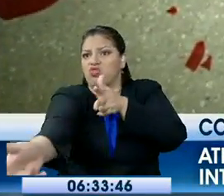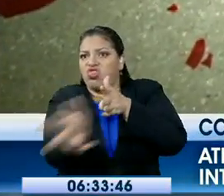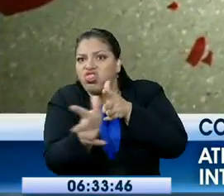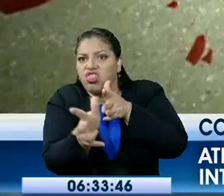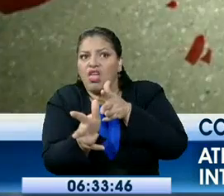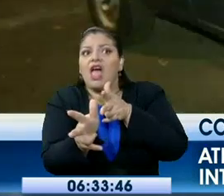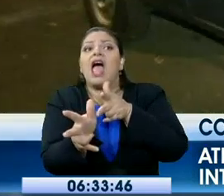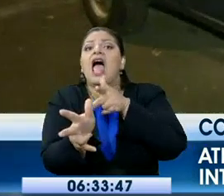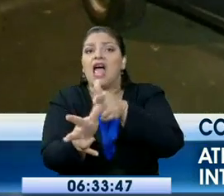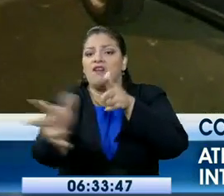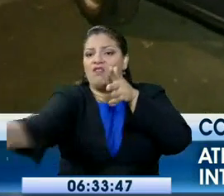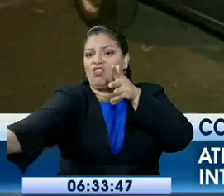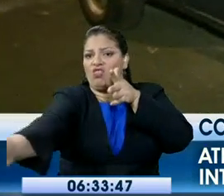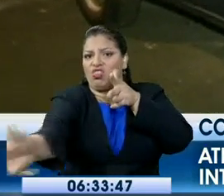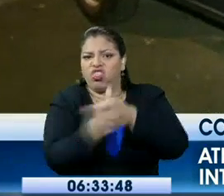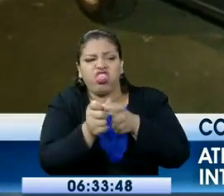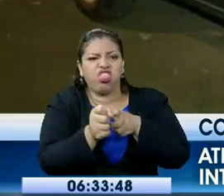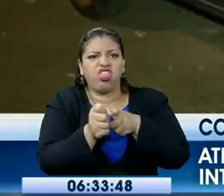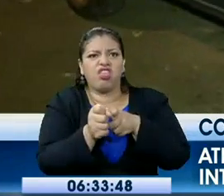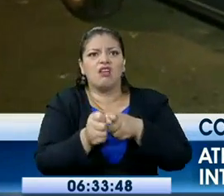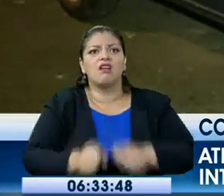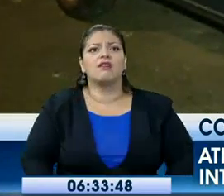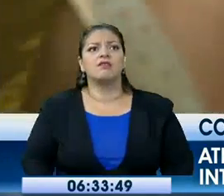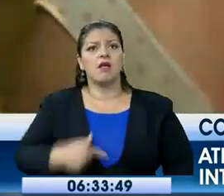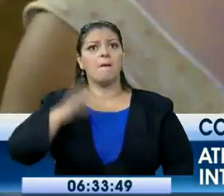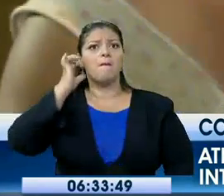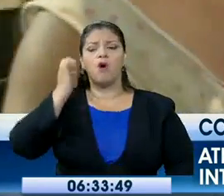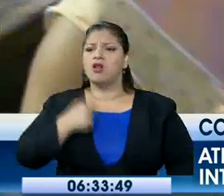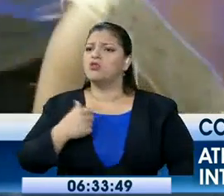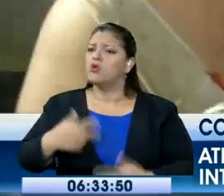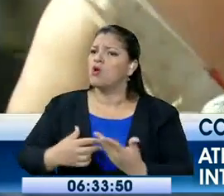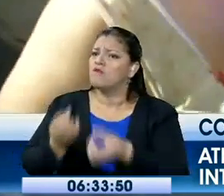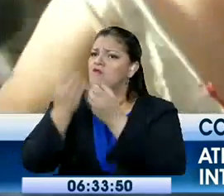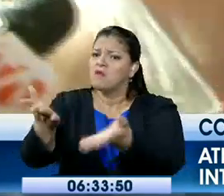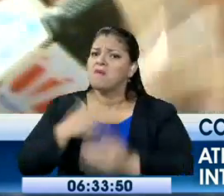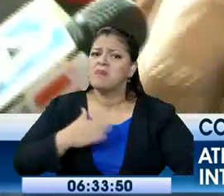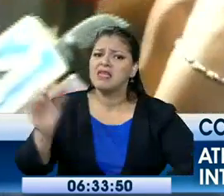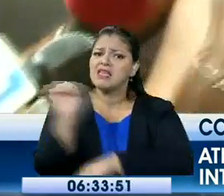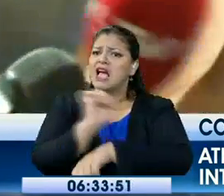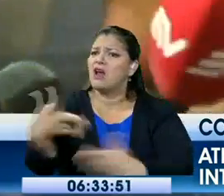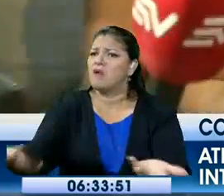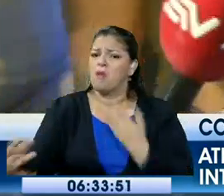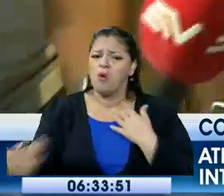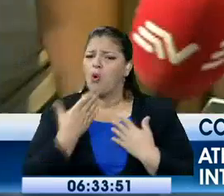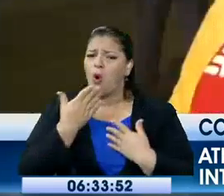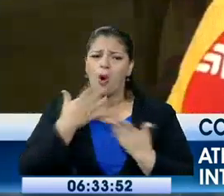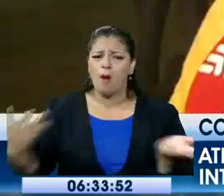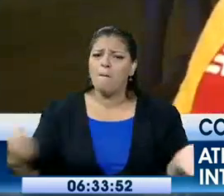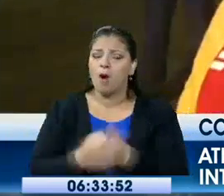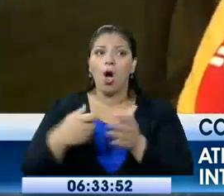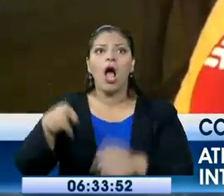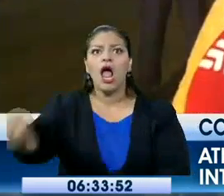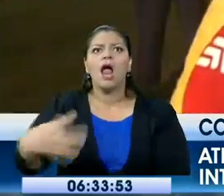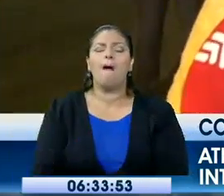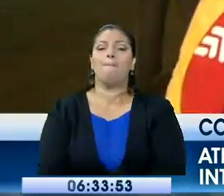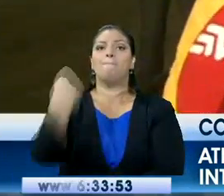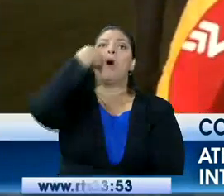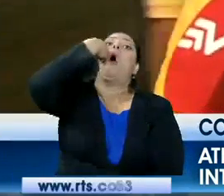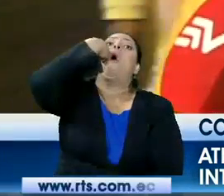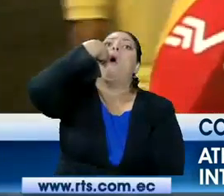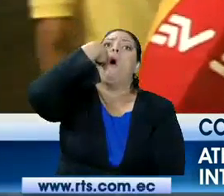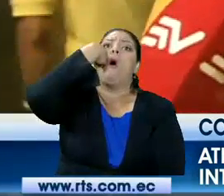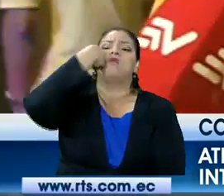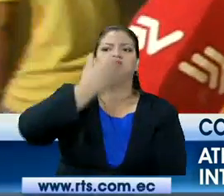que le reclamé, me pegó. Quiero que le denuncie y se vaya bien preso. ¿Por qué le pegó? Porque le estábamos reclamando, le pegó ese borracho. Pues el dueño de un carro